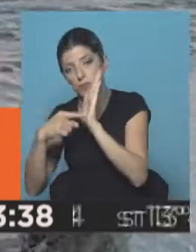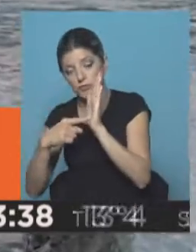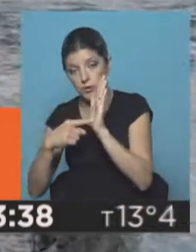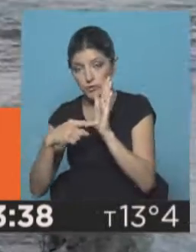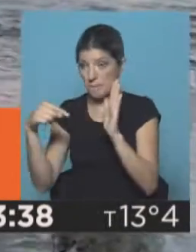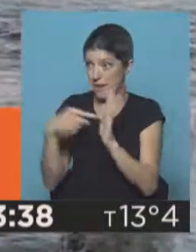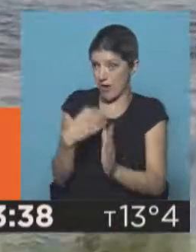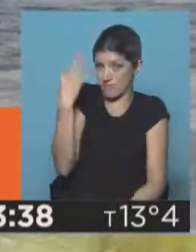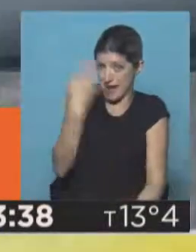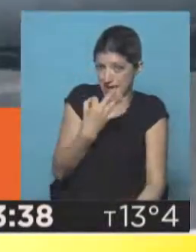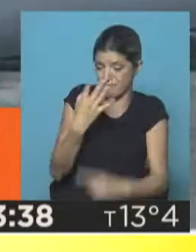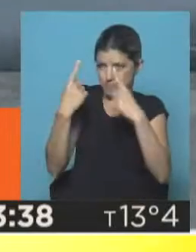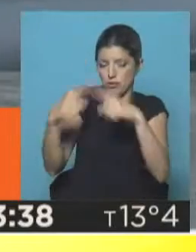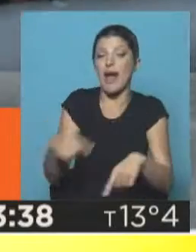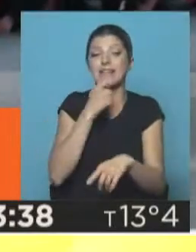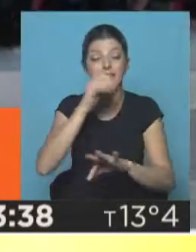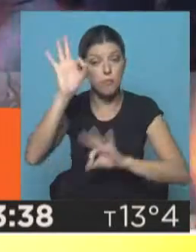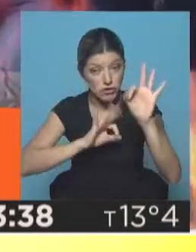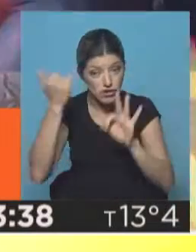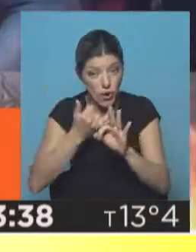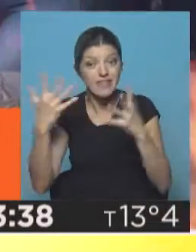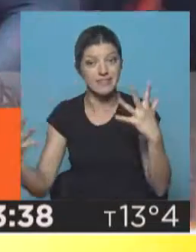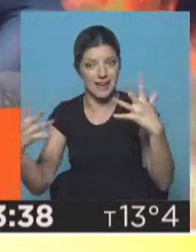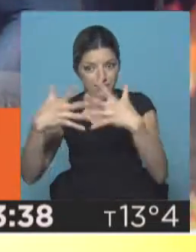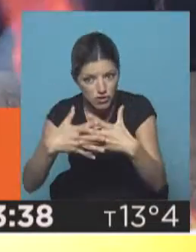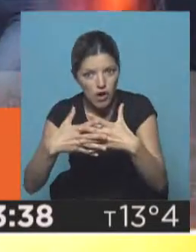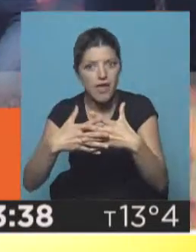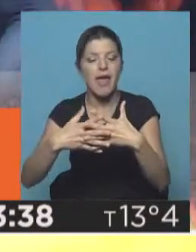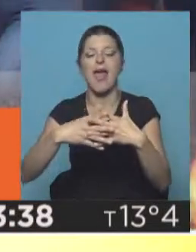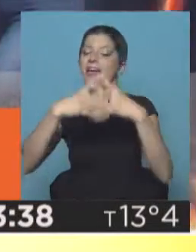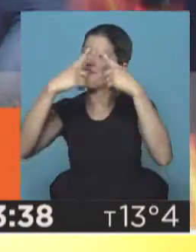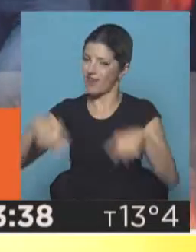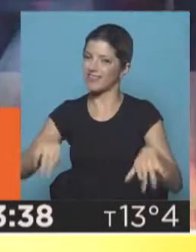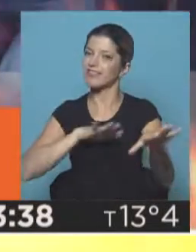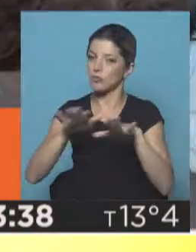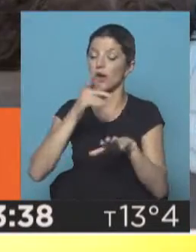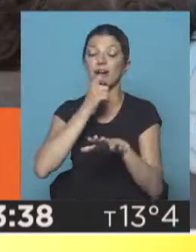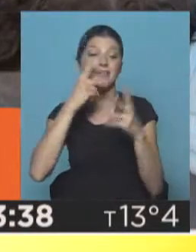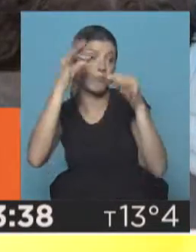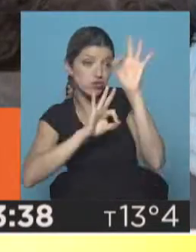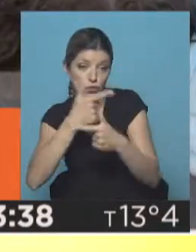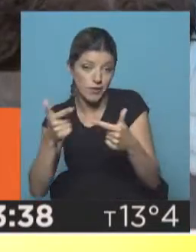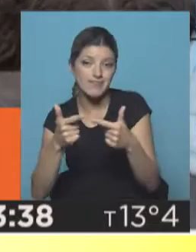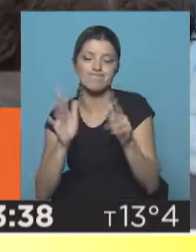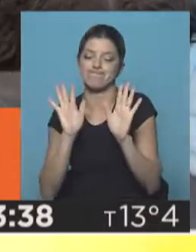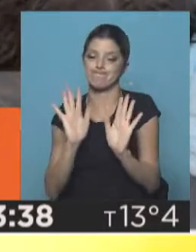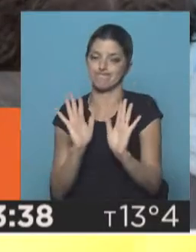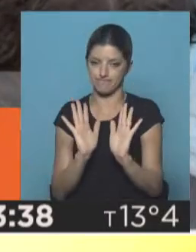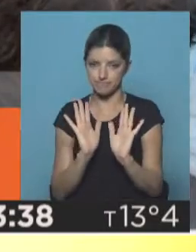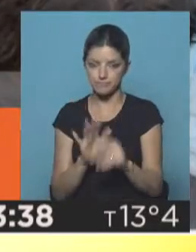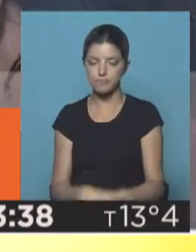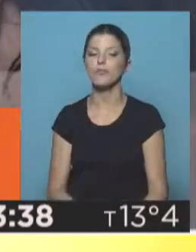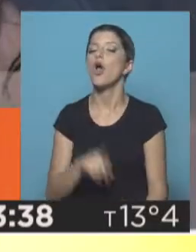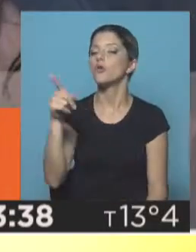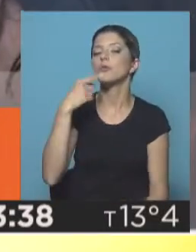embargo, funciona diferente cuando tenés un proyecto que lo incorpora a eso. Claro, Digo, que es lo si que... no lo tenés, seguramente lo tenés. El problema, tomando un poco la frase